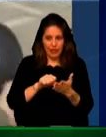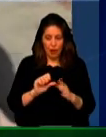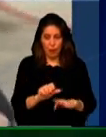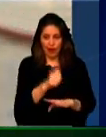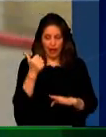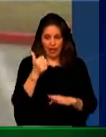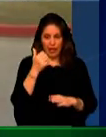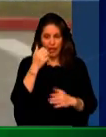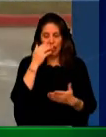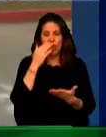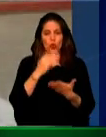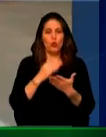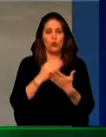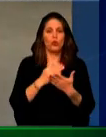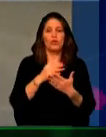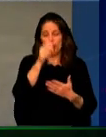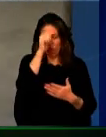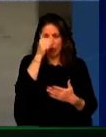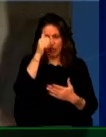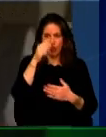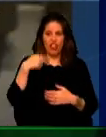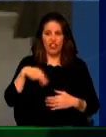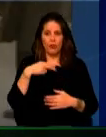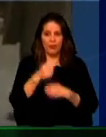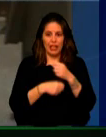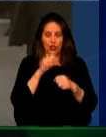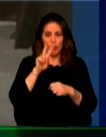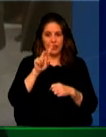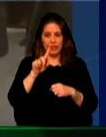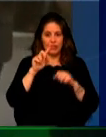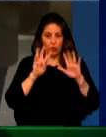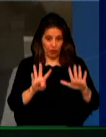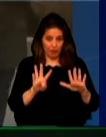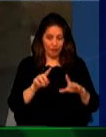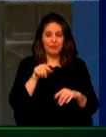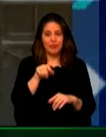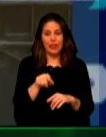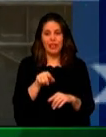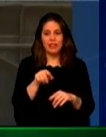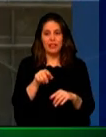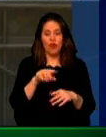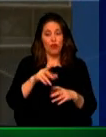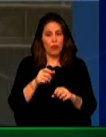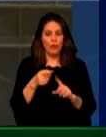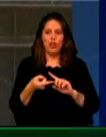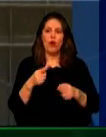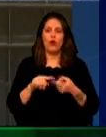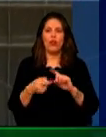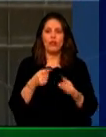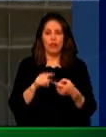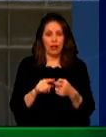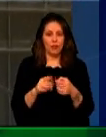último domingo de noviembre del 2019. Así que en esa línea vamos a trabajar, vamos a coordinar. Para los